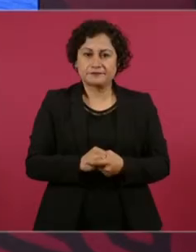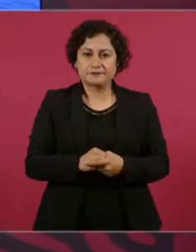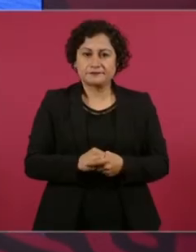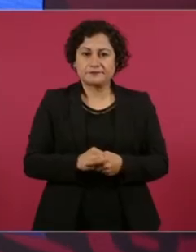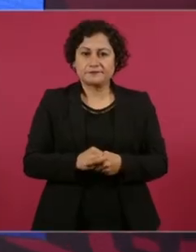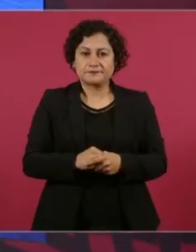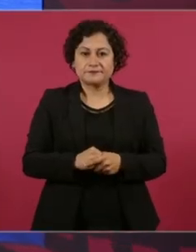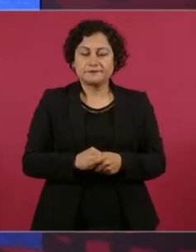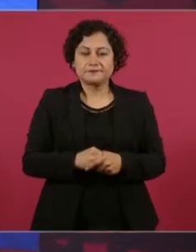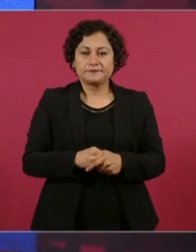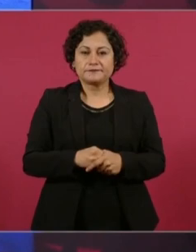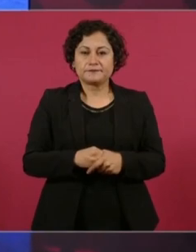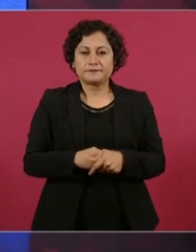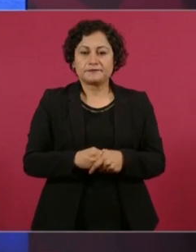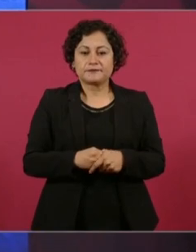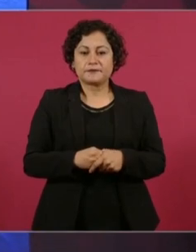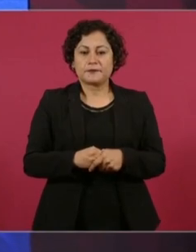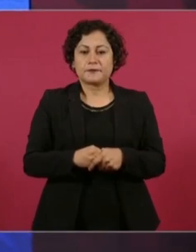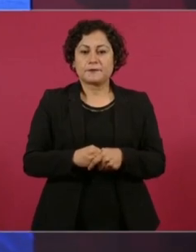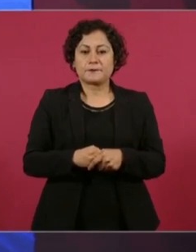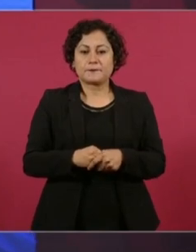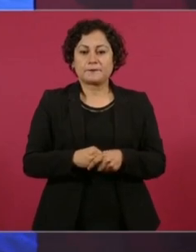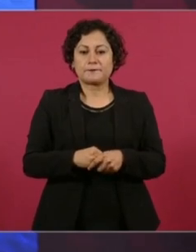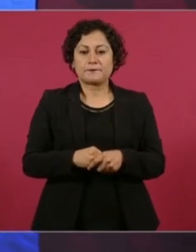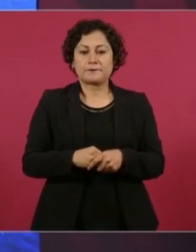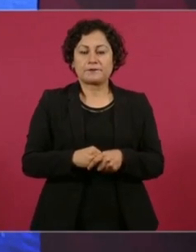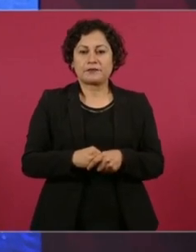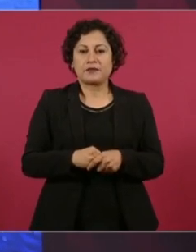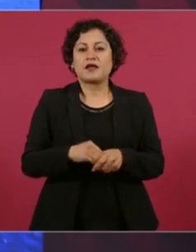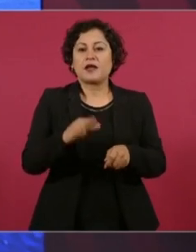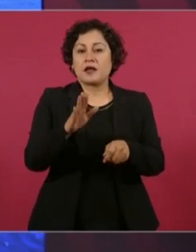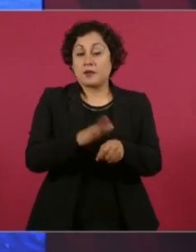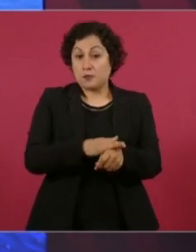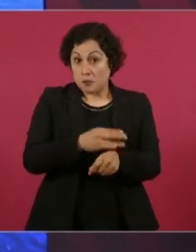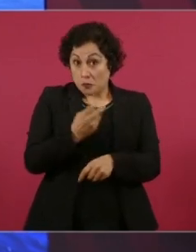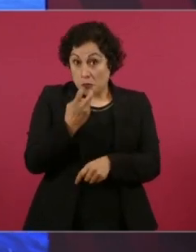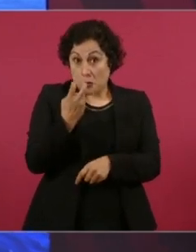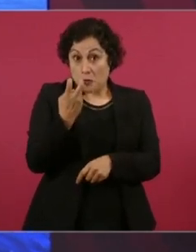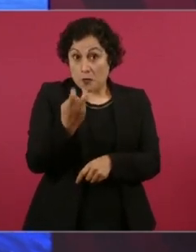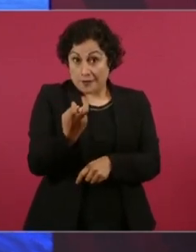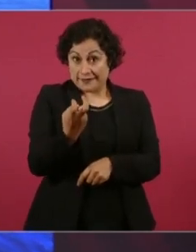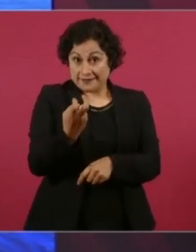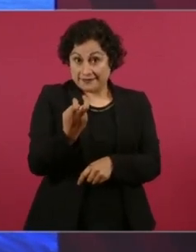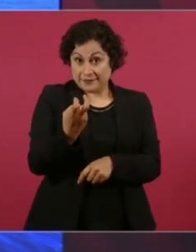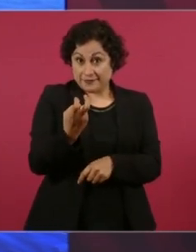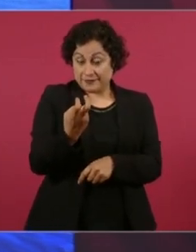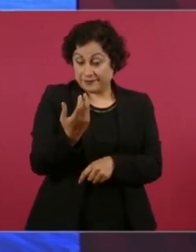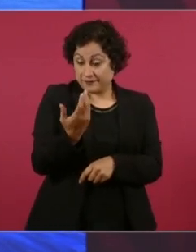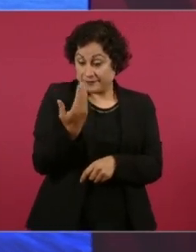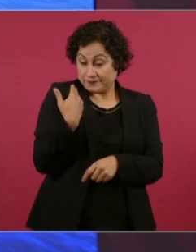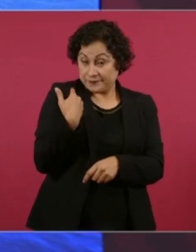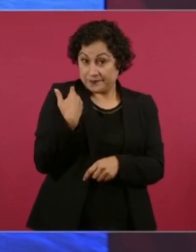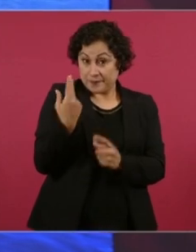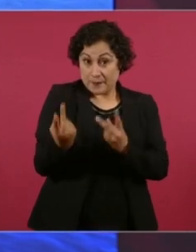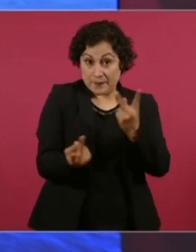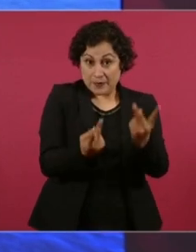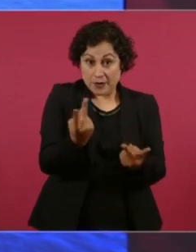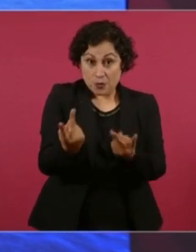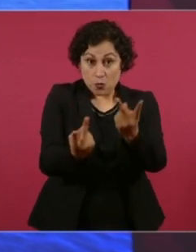Por eso es que en la última encuesta, porque sí tiene sus efectos,